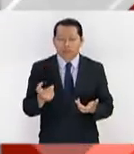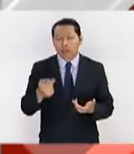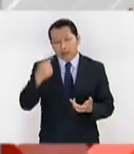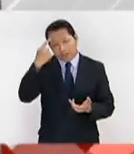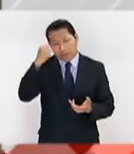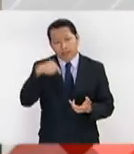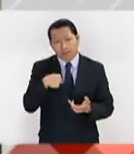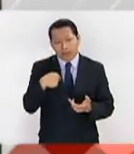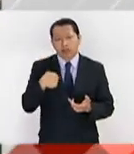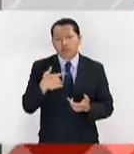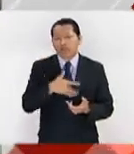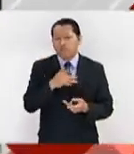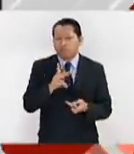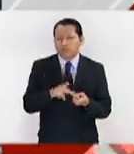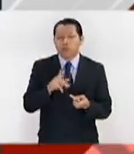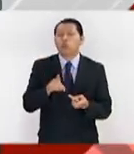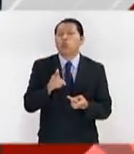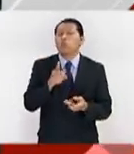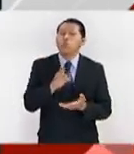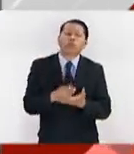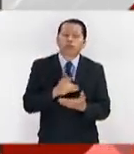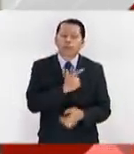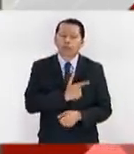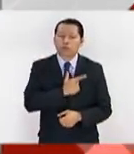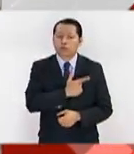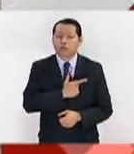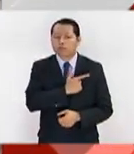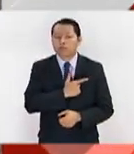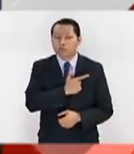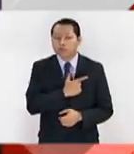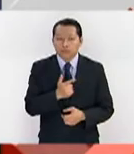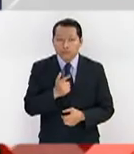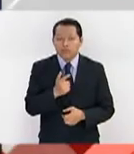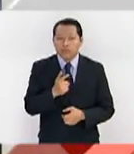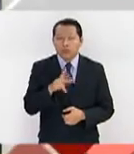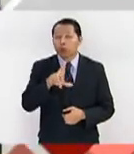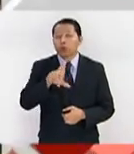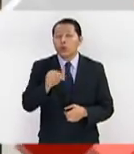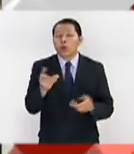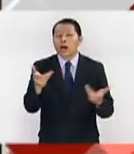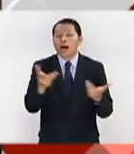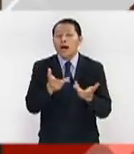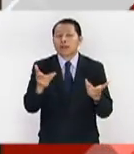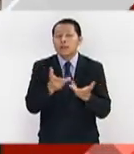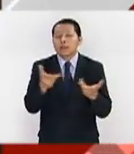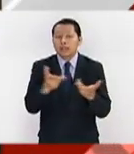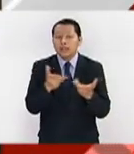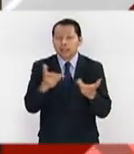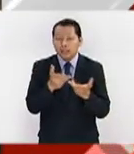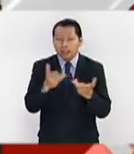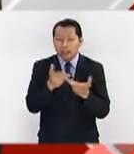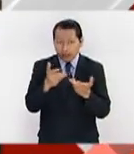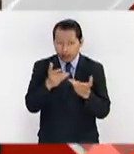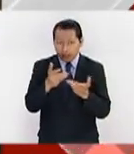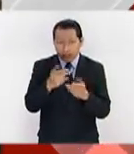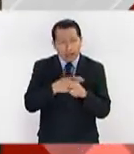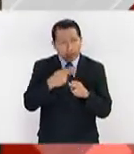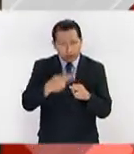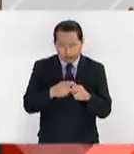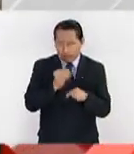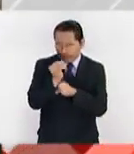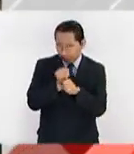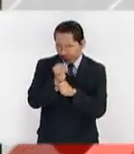mí me parece perfecto. Lo único que me gustaría es que no lo hicieran con anterioridad a las